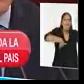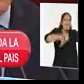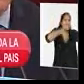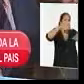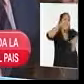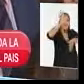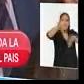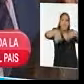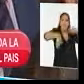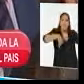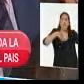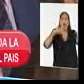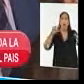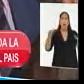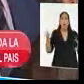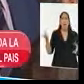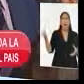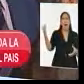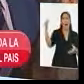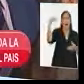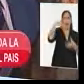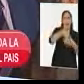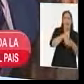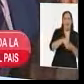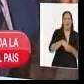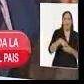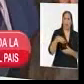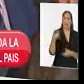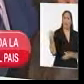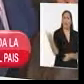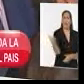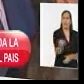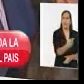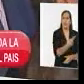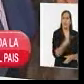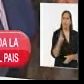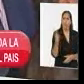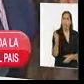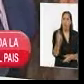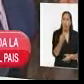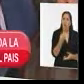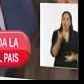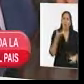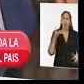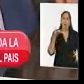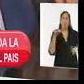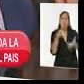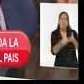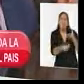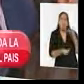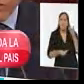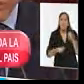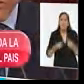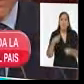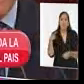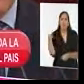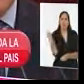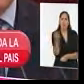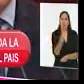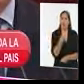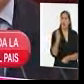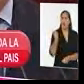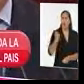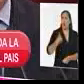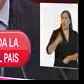Cometimos errores, hagámonos cargo de los errores que cometimos, sinceramente. Y a veces que uno tiene que poder hacerlo, porque la